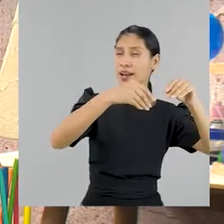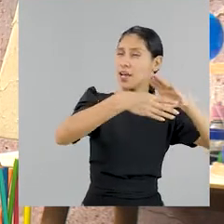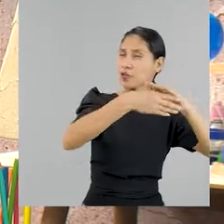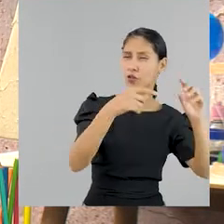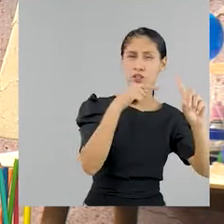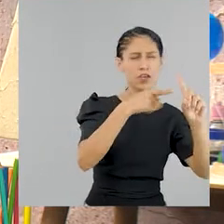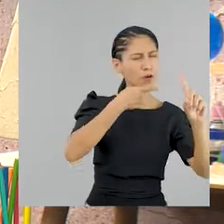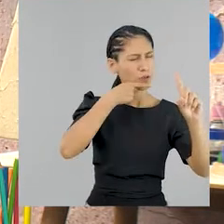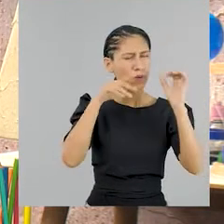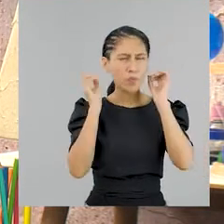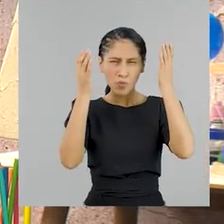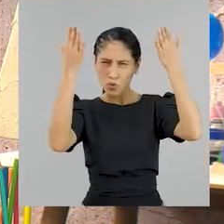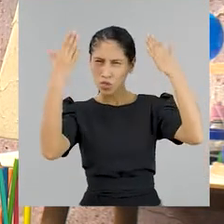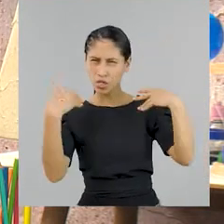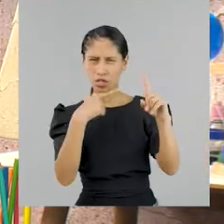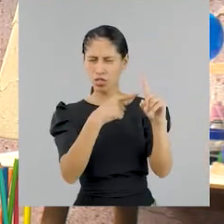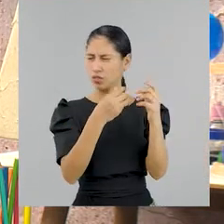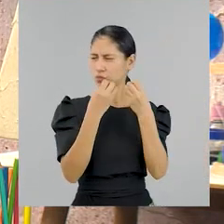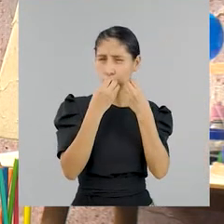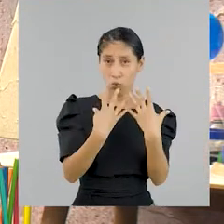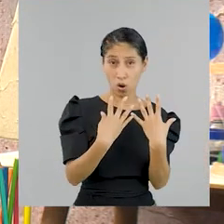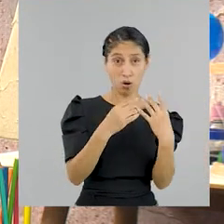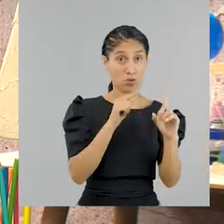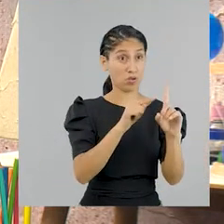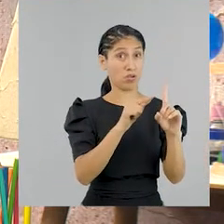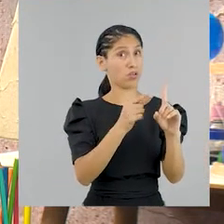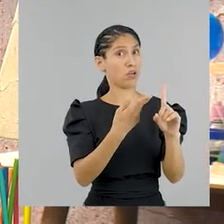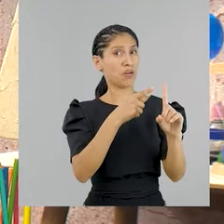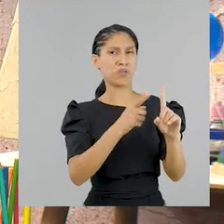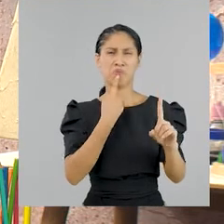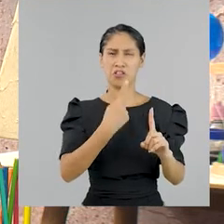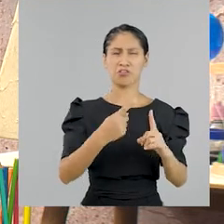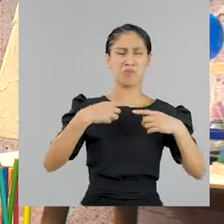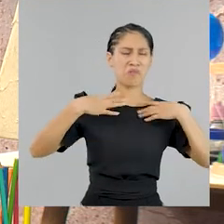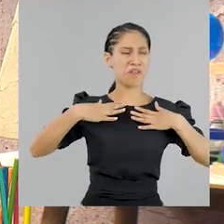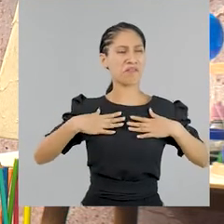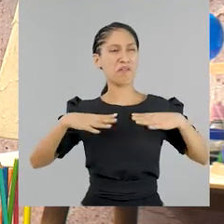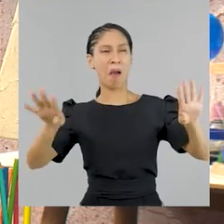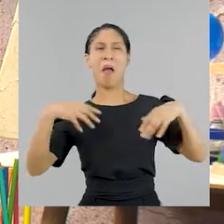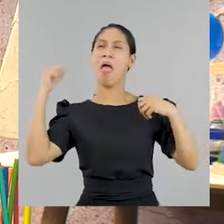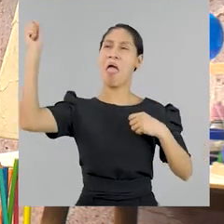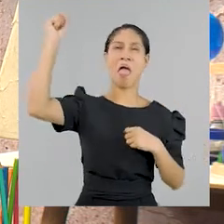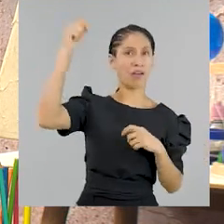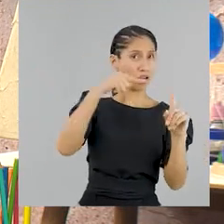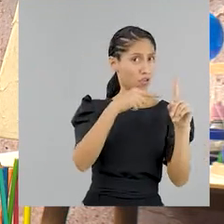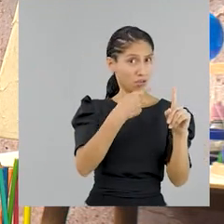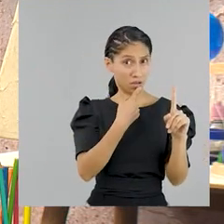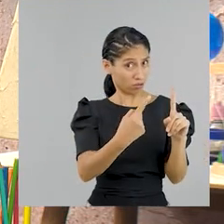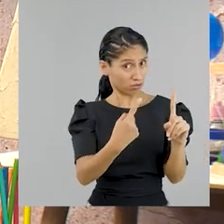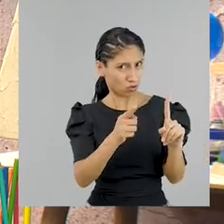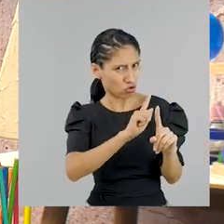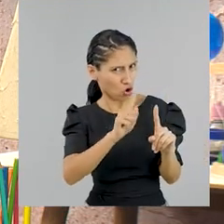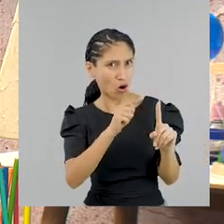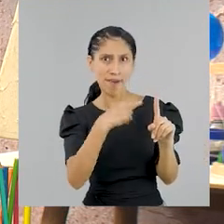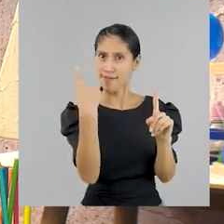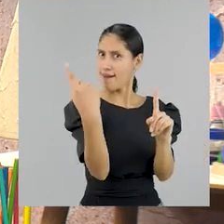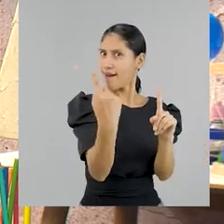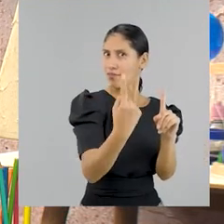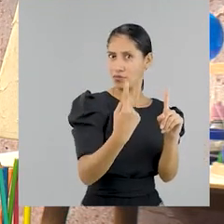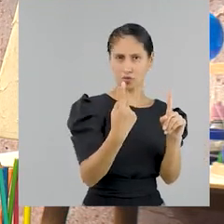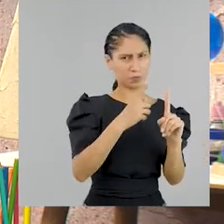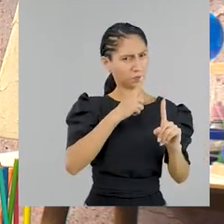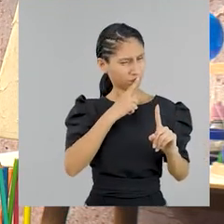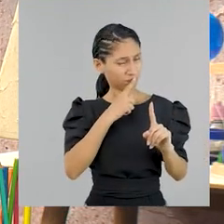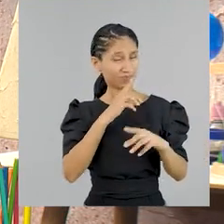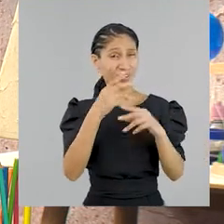de una gran mujer que por muchos años se mantuvo oculta su valiosa participación en la independencia de nuestro querido Perú, que pronto